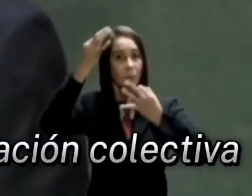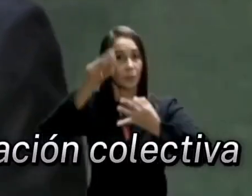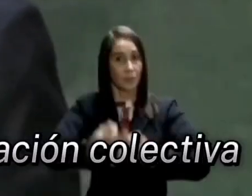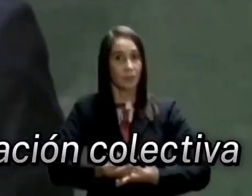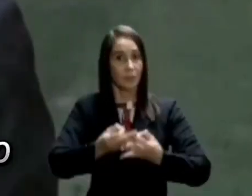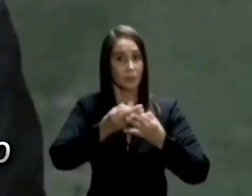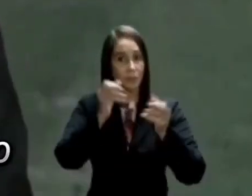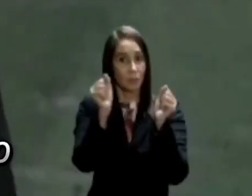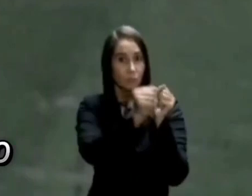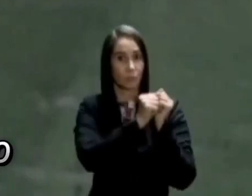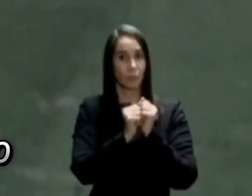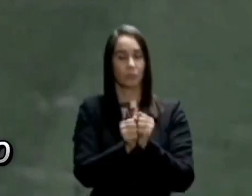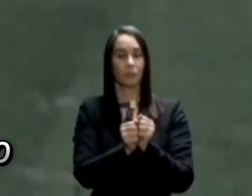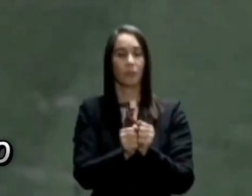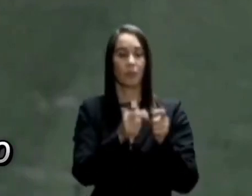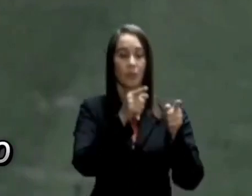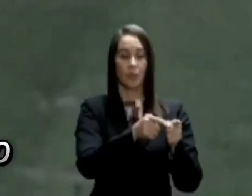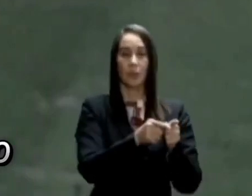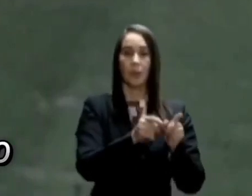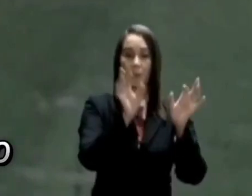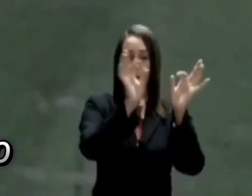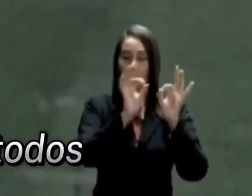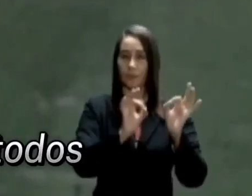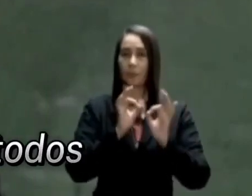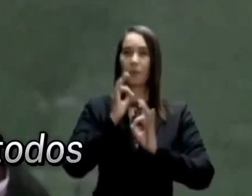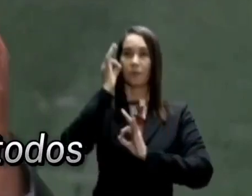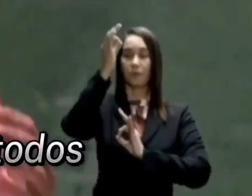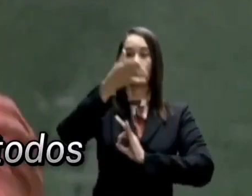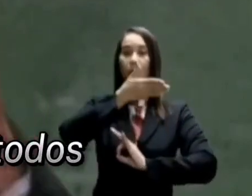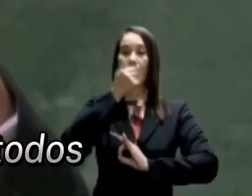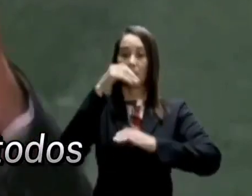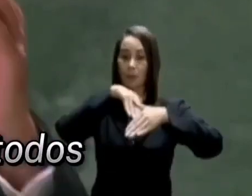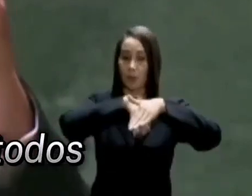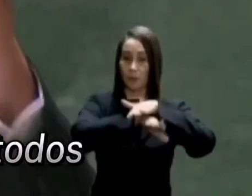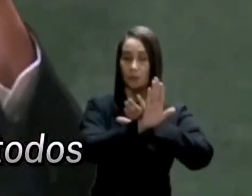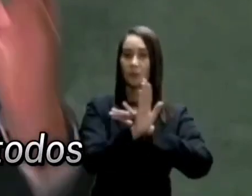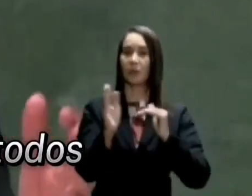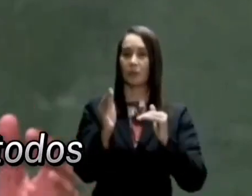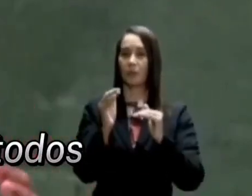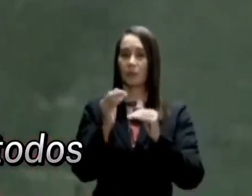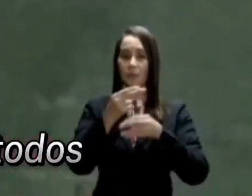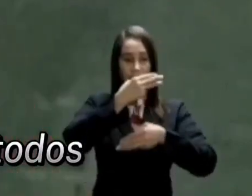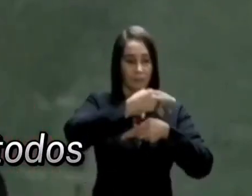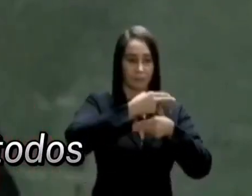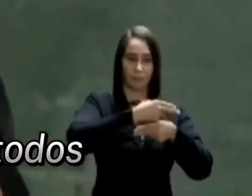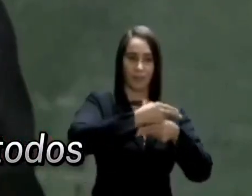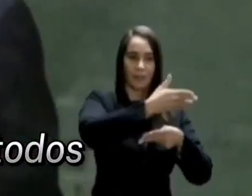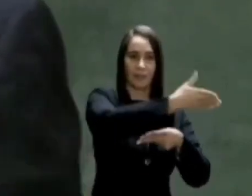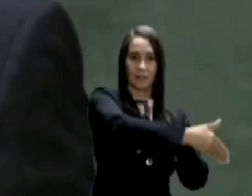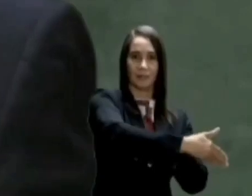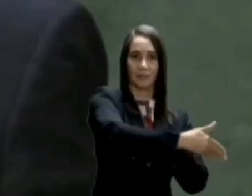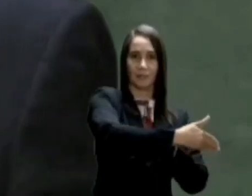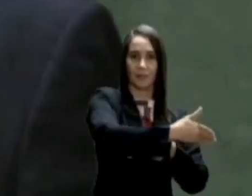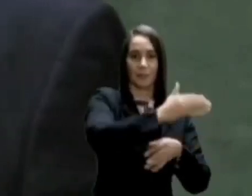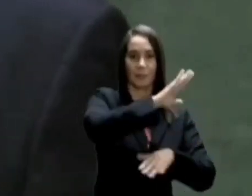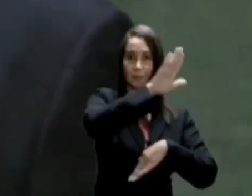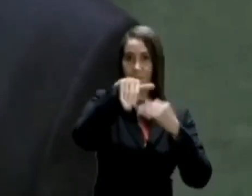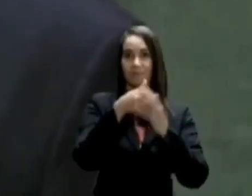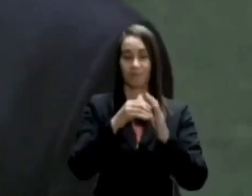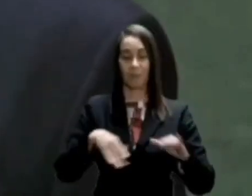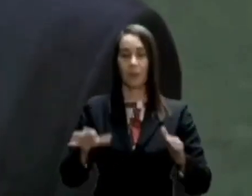colectiva para forjar un futuro más seguro inclusivo y sostenible para Haití y para todos